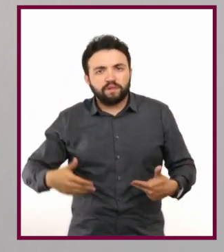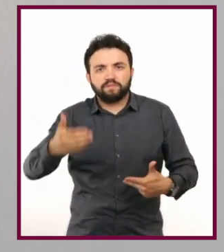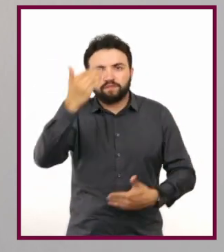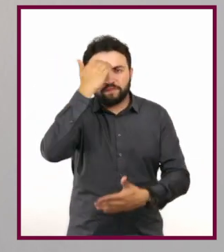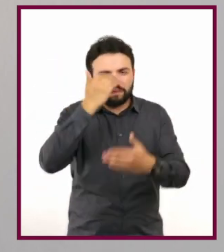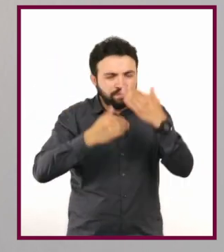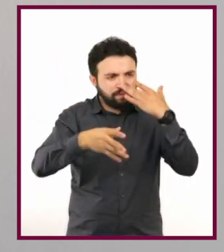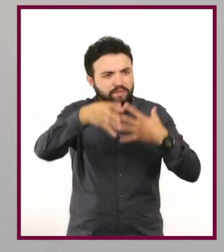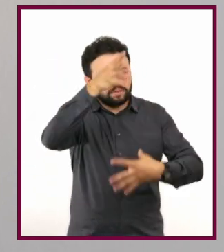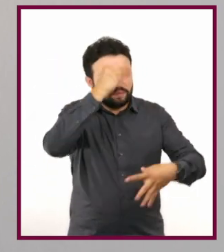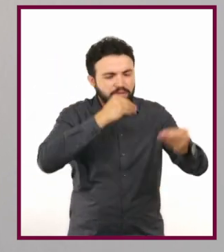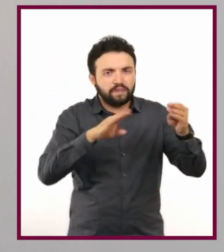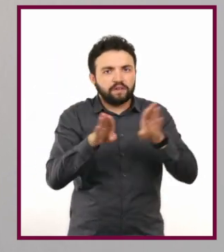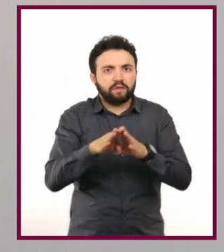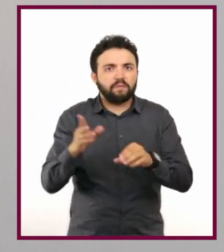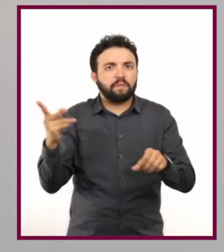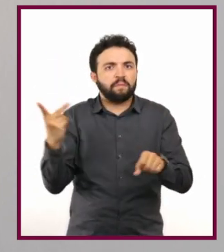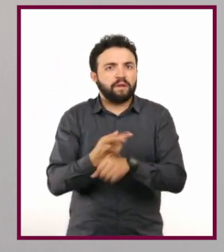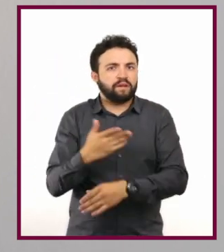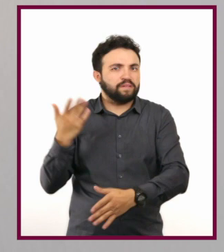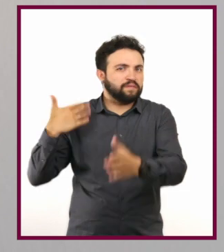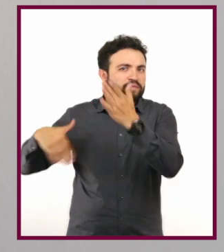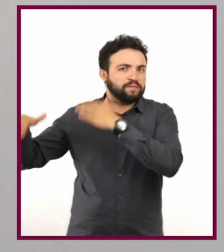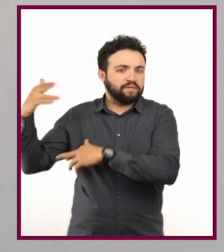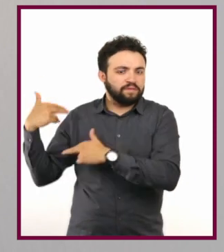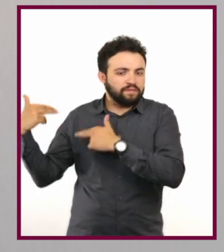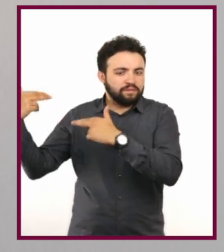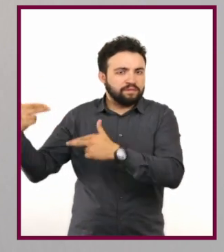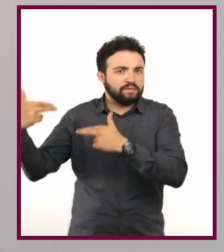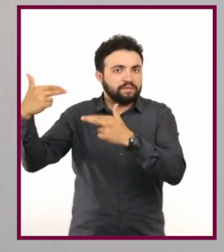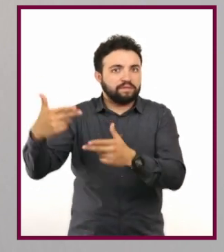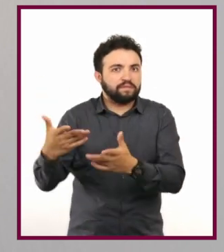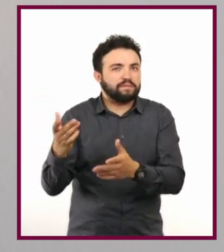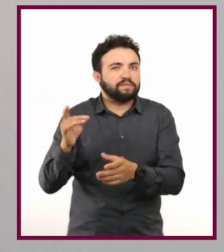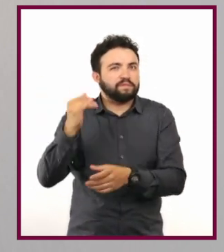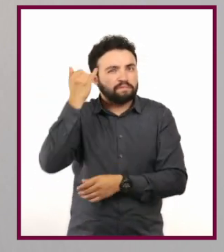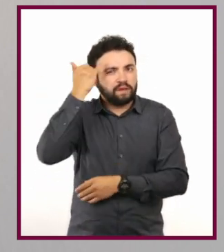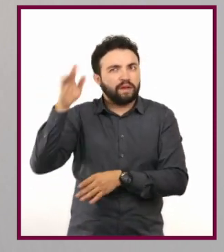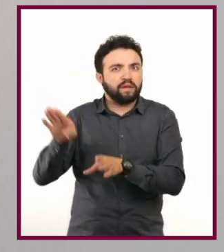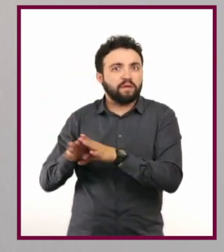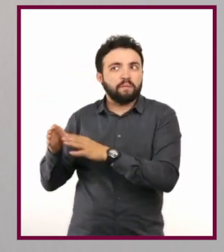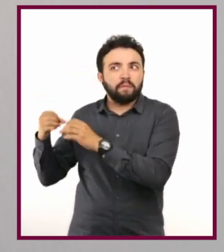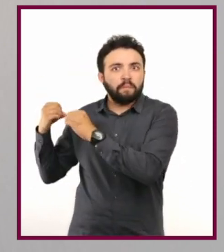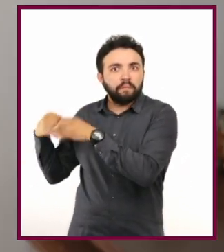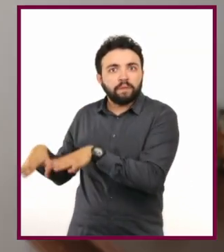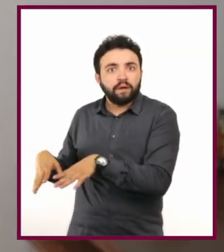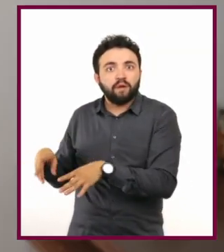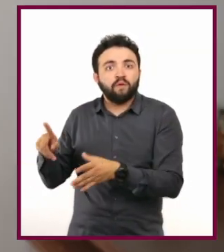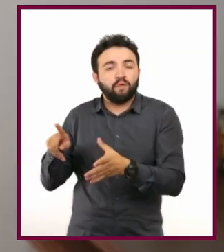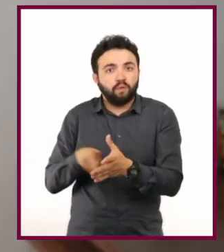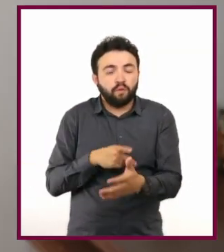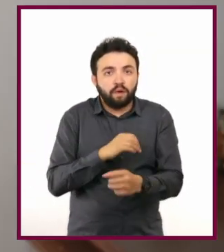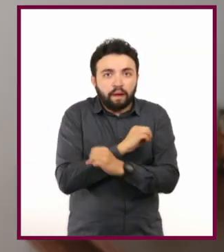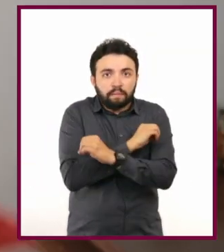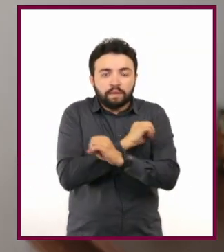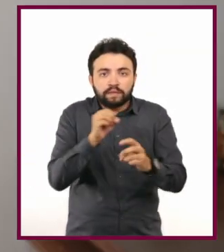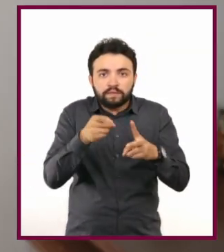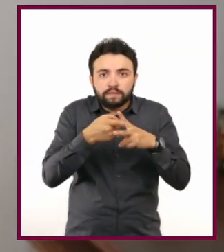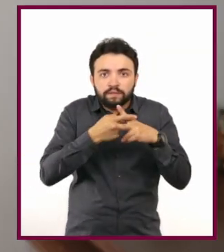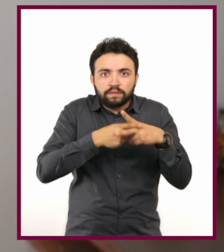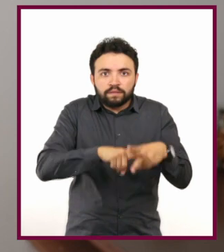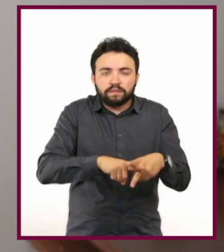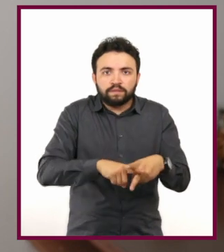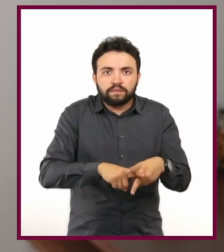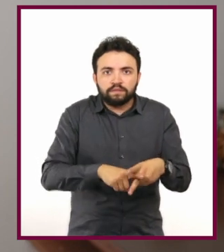los saberes de las generaciones pasadas. Que se hubieran perdido y empezar otra vez de cero. Tan solo pensar en